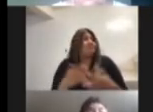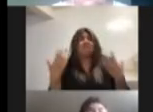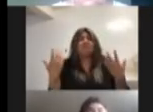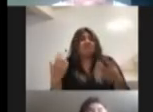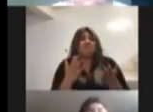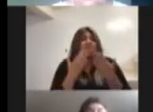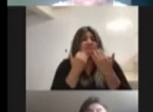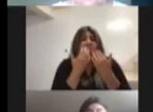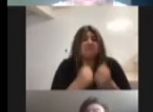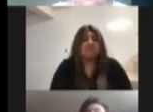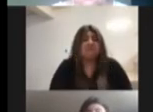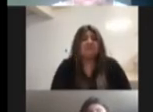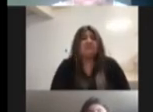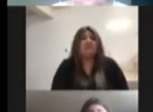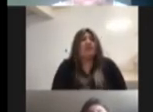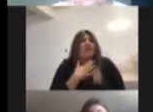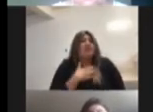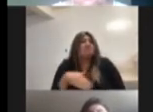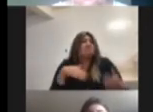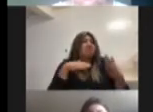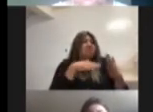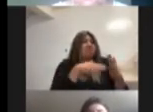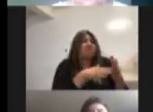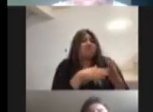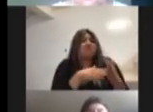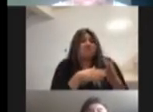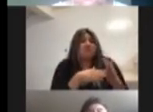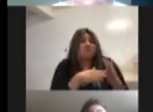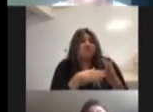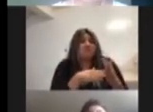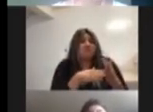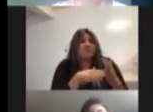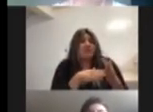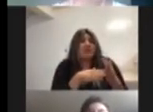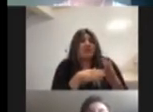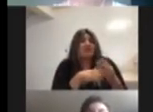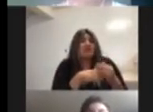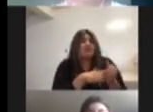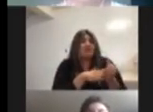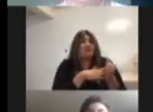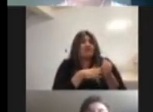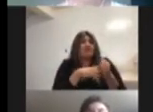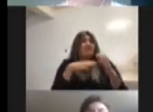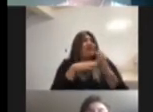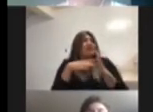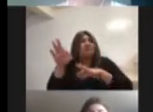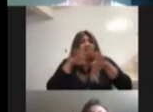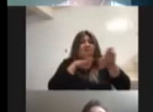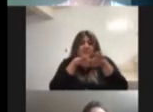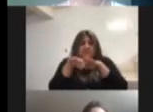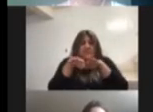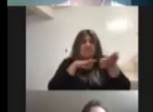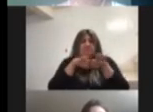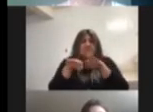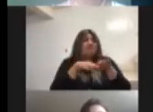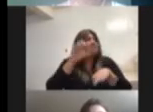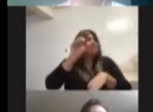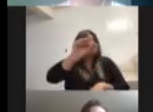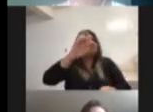Entonces, nuestra barrera principal es metodológica. Es decir, la Secretaría de Educación, y